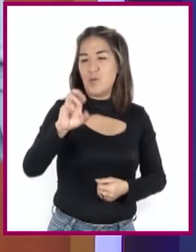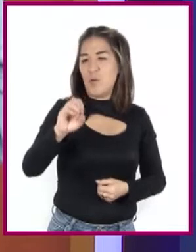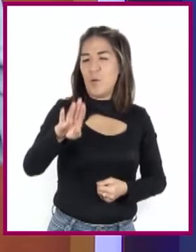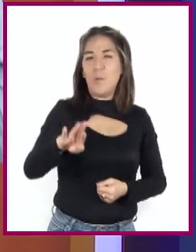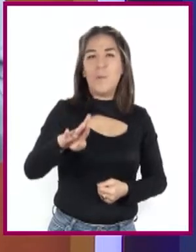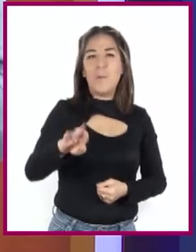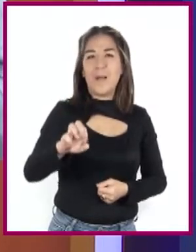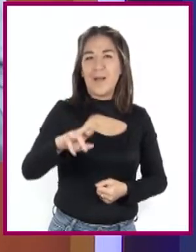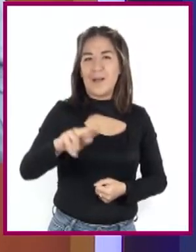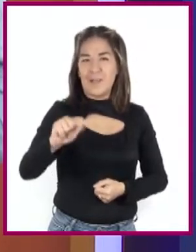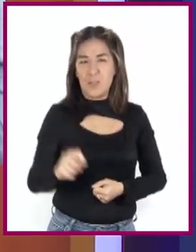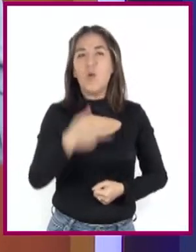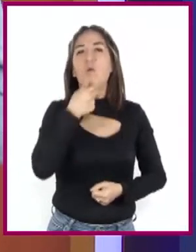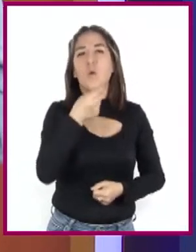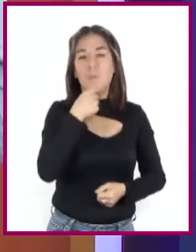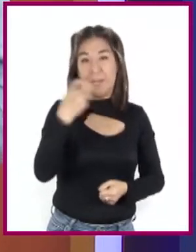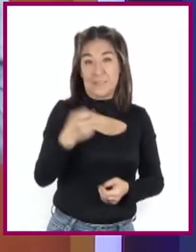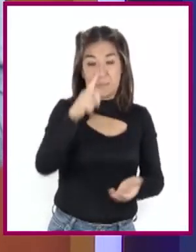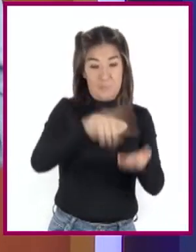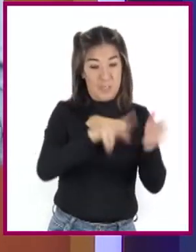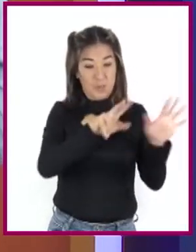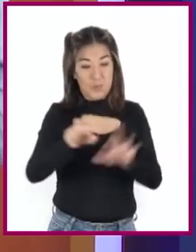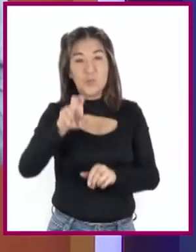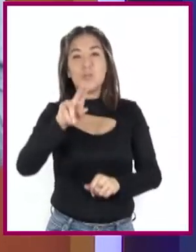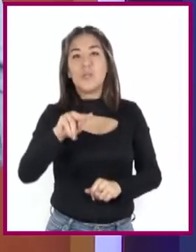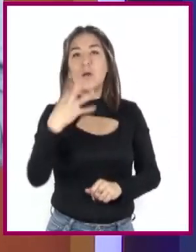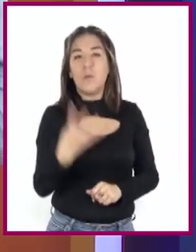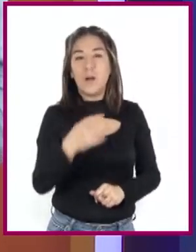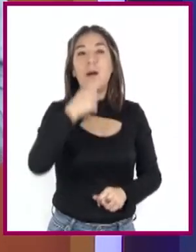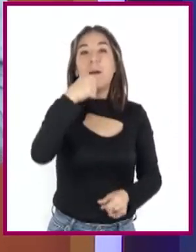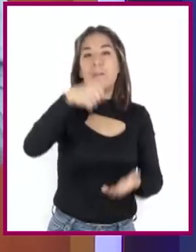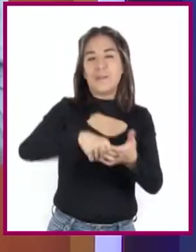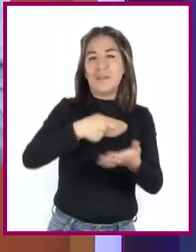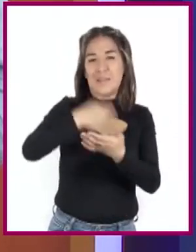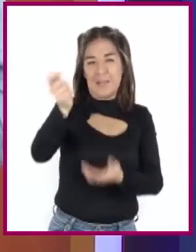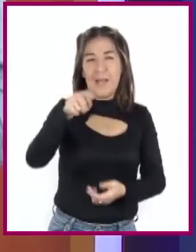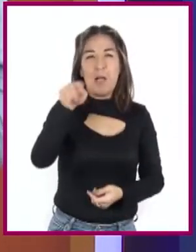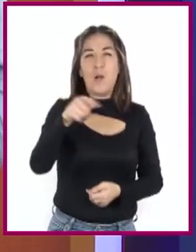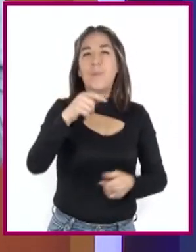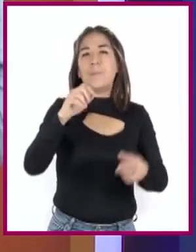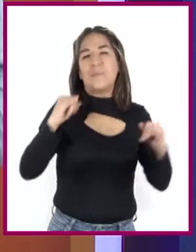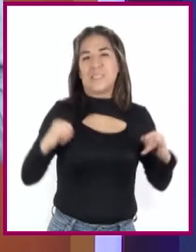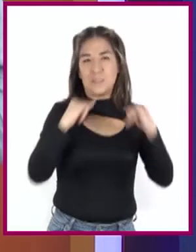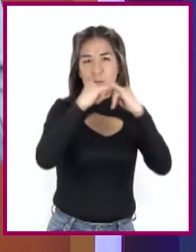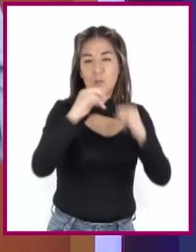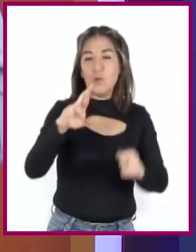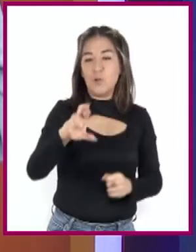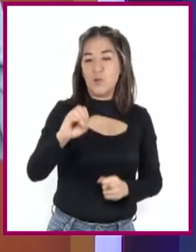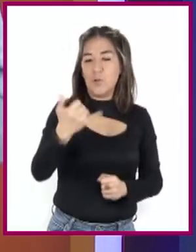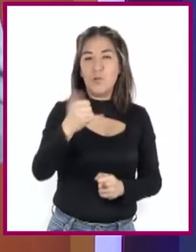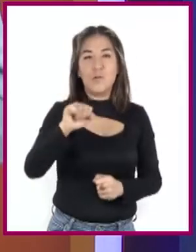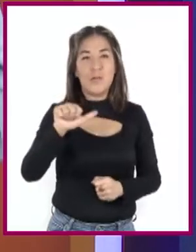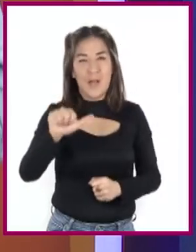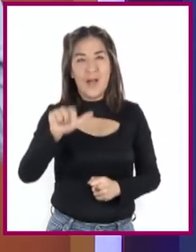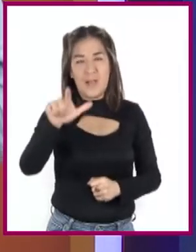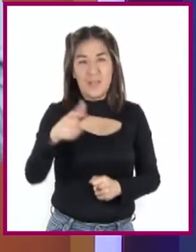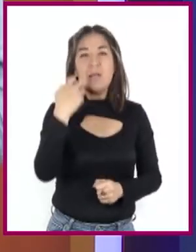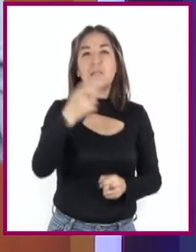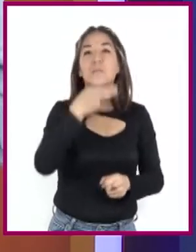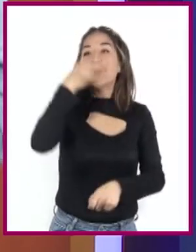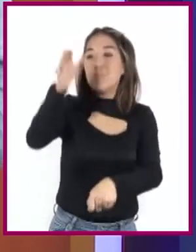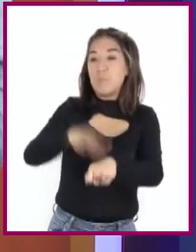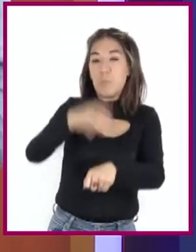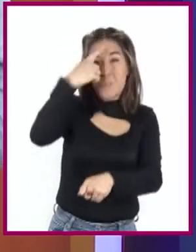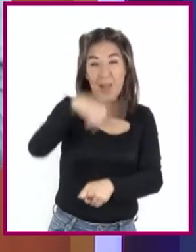en 1684 presentó a la Royal Society el primer diseño detallado de un telégrafo